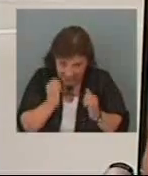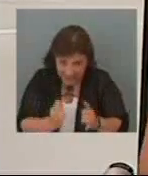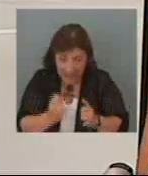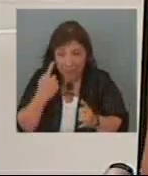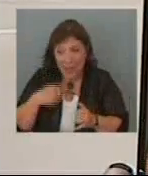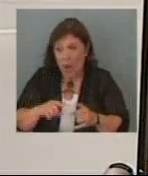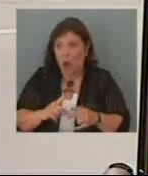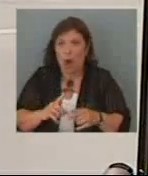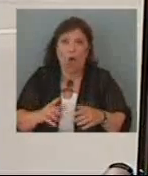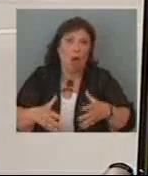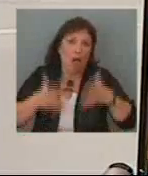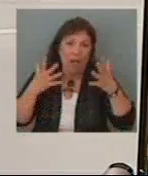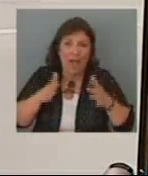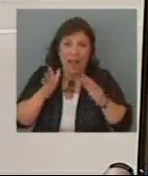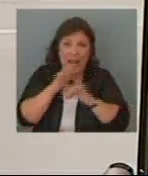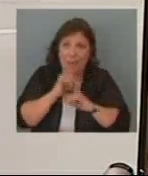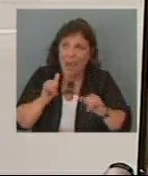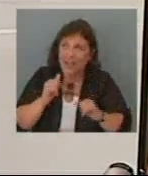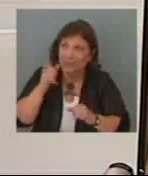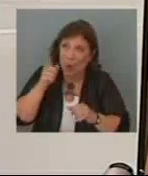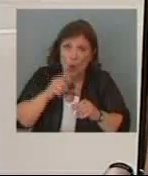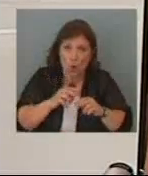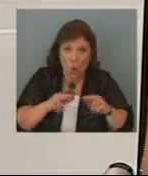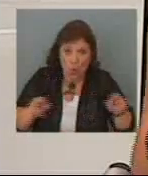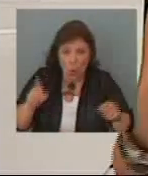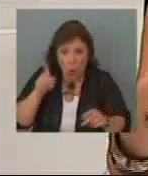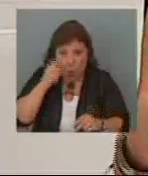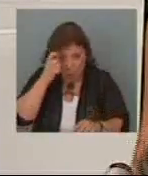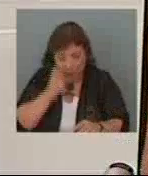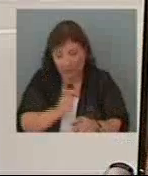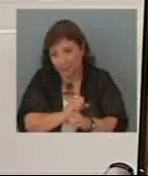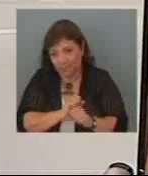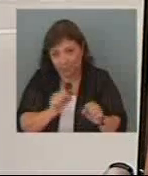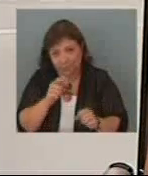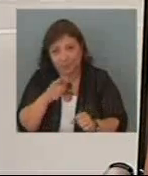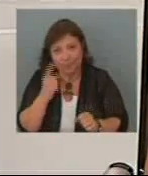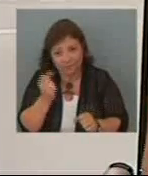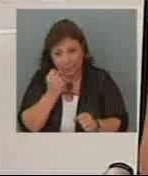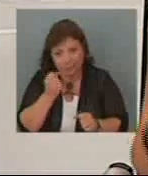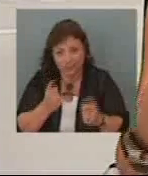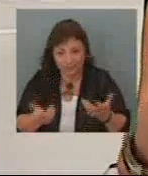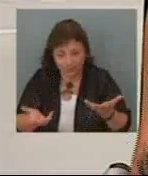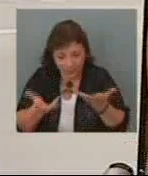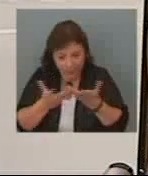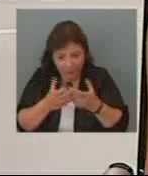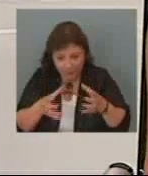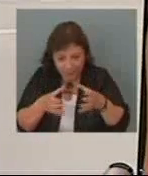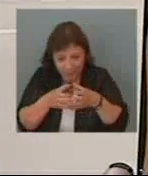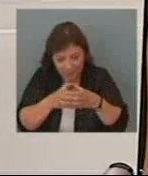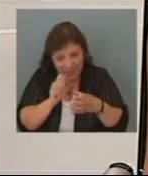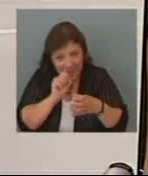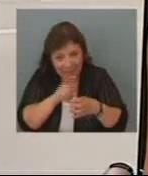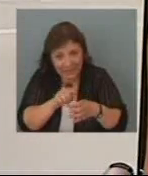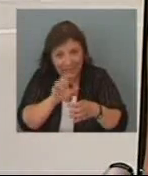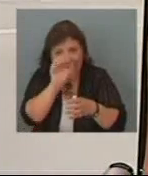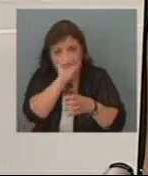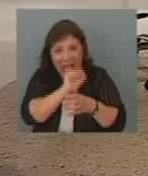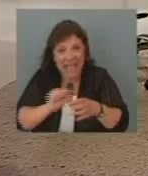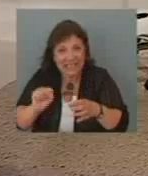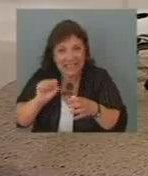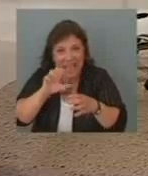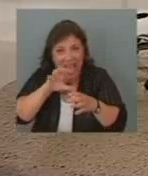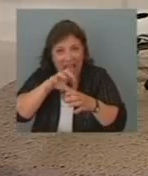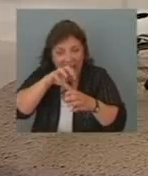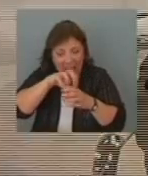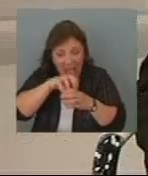mantener la paz con Rusia y además en un país que, como digo, es importante a nivel de hegemonía en esa zona del Asia Central. Una Rusia, ¿verdad?, que ya